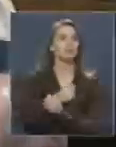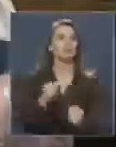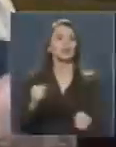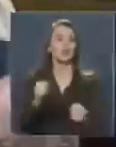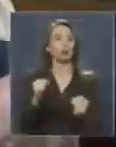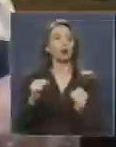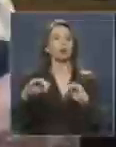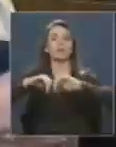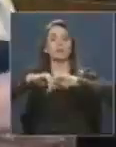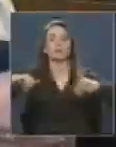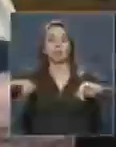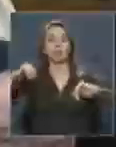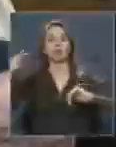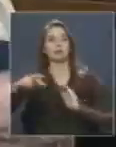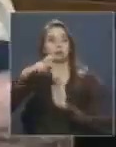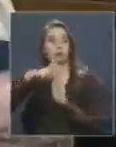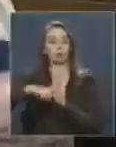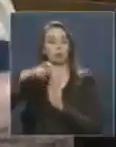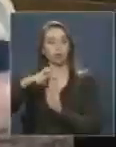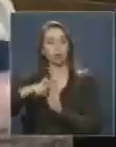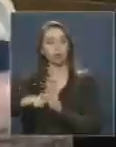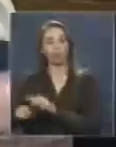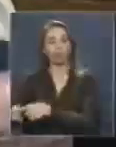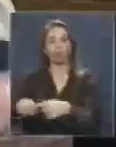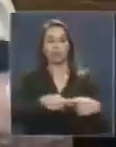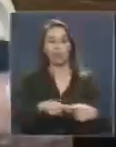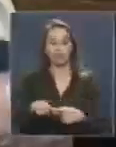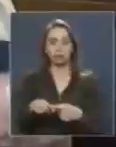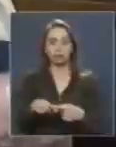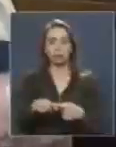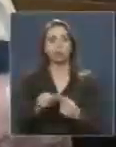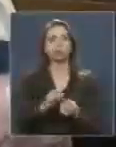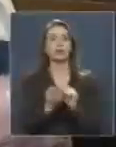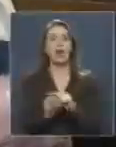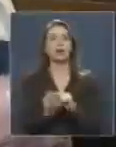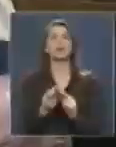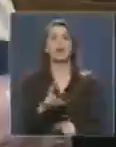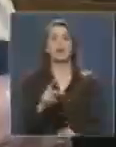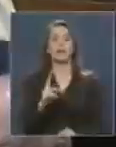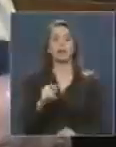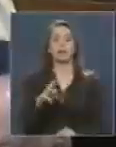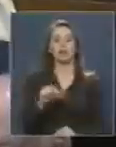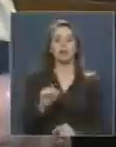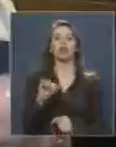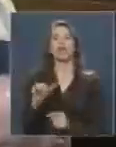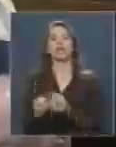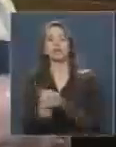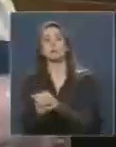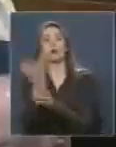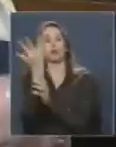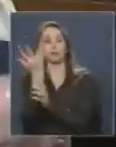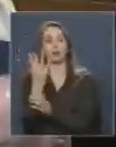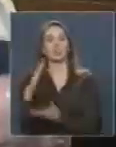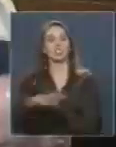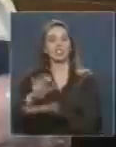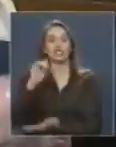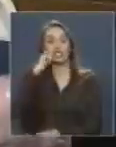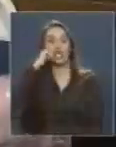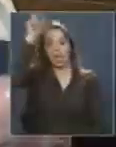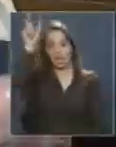aislarse de lo que fue su proyecto de sociedad redentora y modernizadora a la vez. El Che